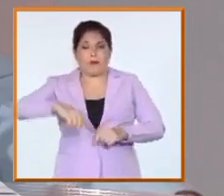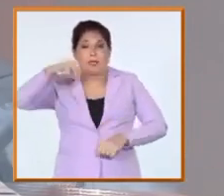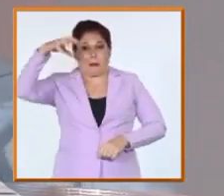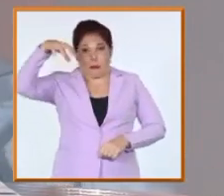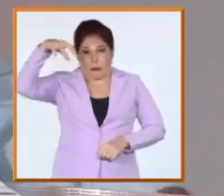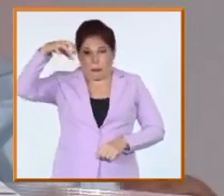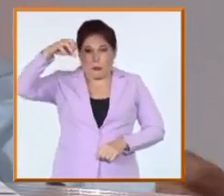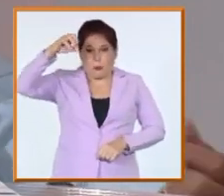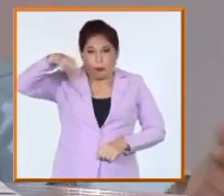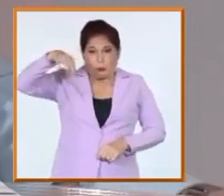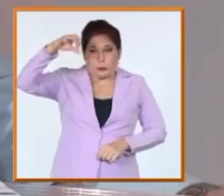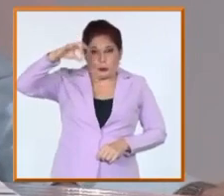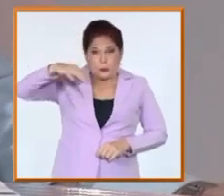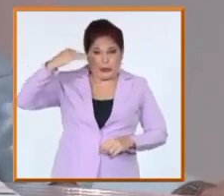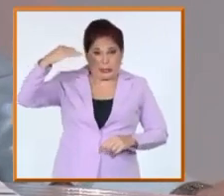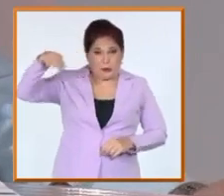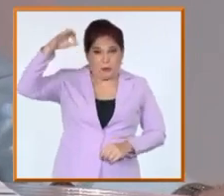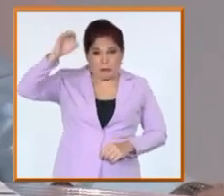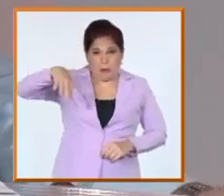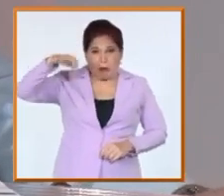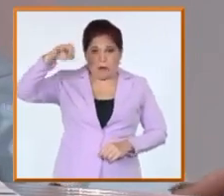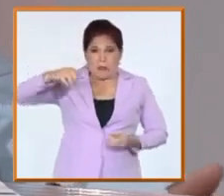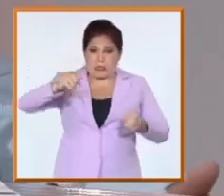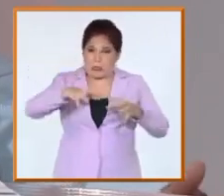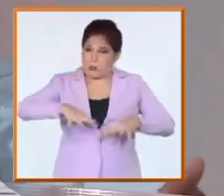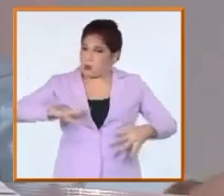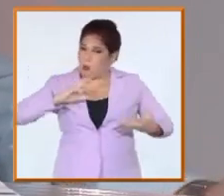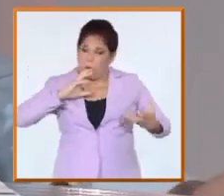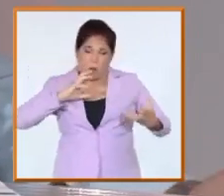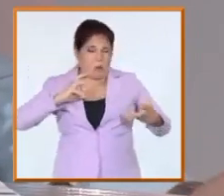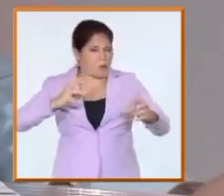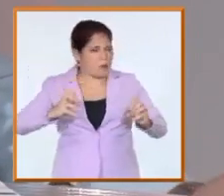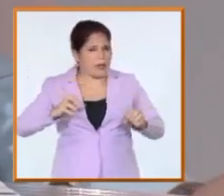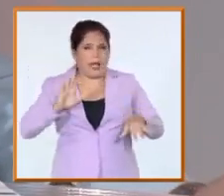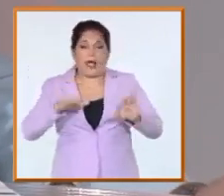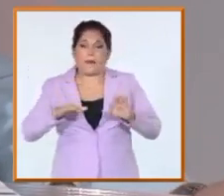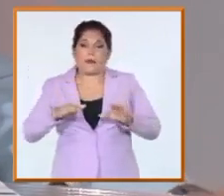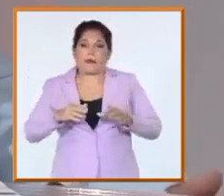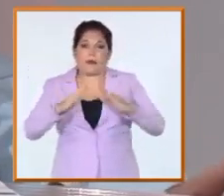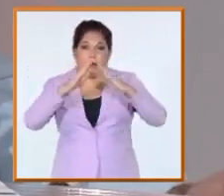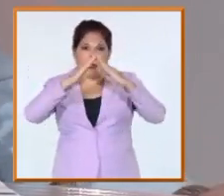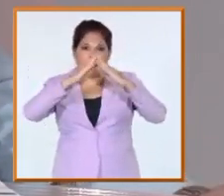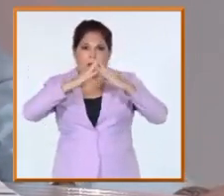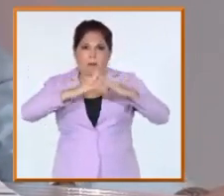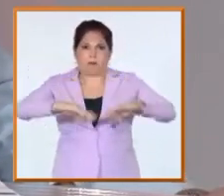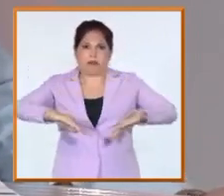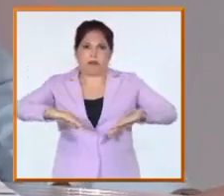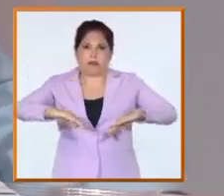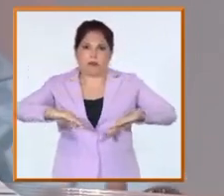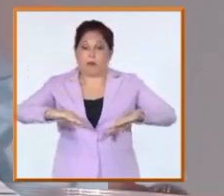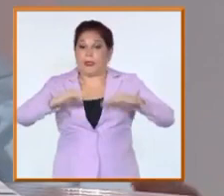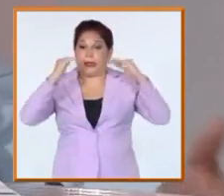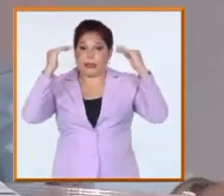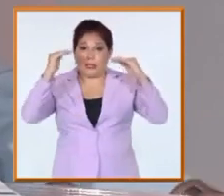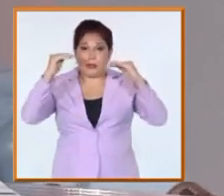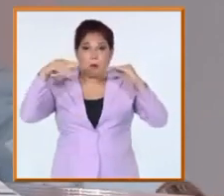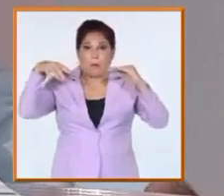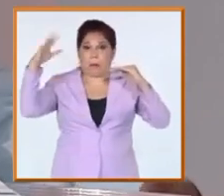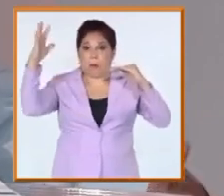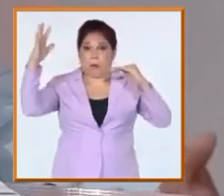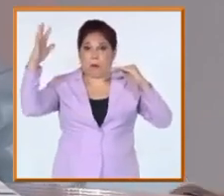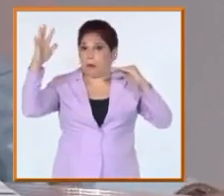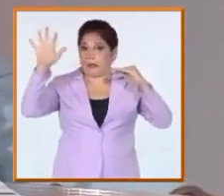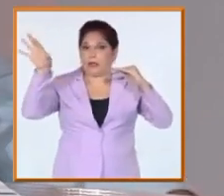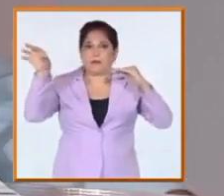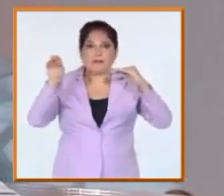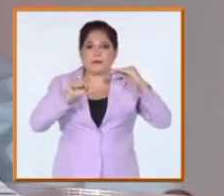situación complicada y realmente a veces venden todo a veces no solo pierden el techo o si no pierden el